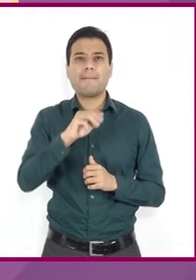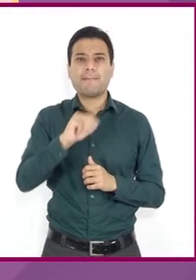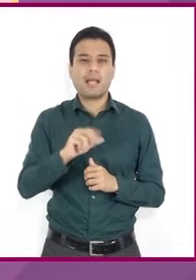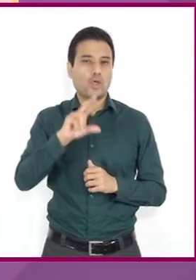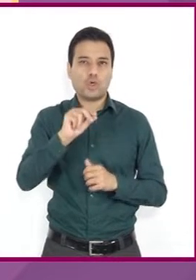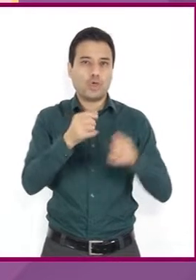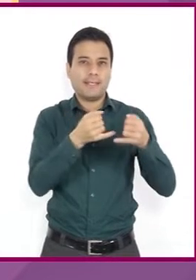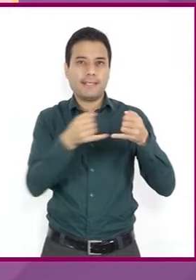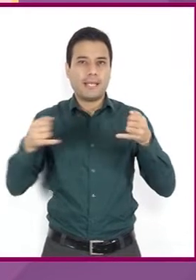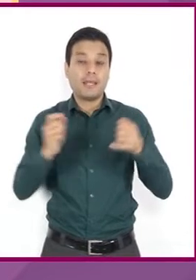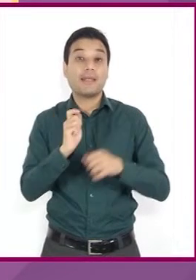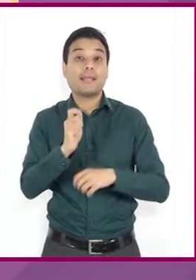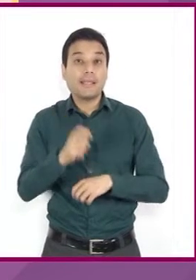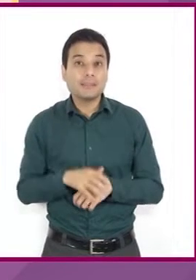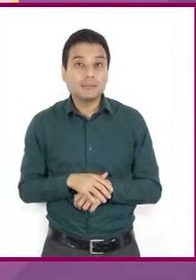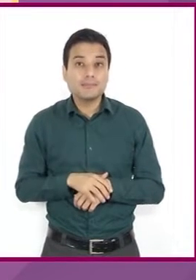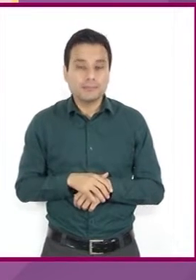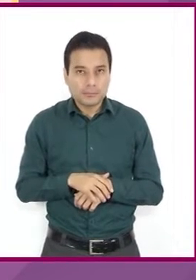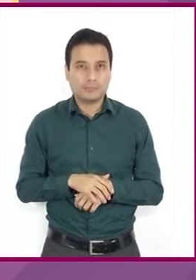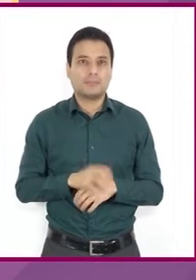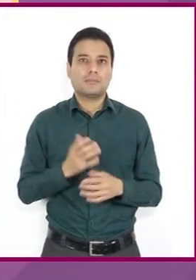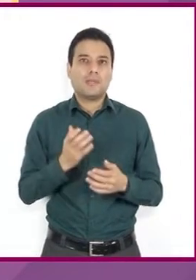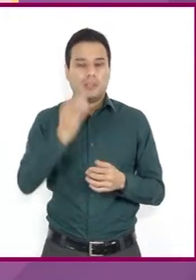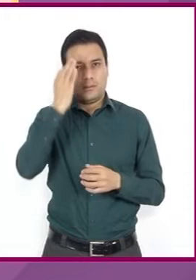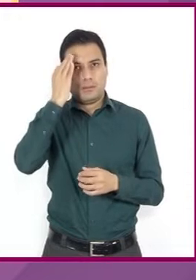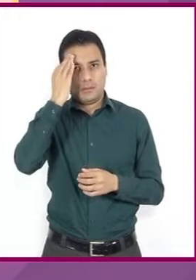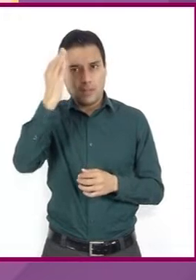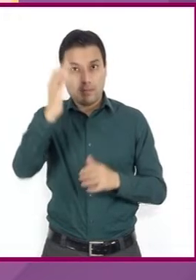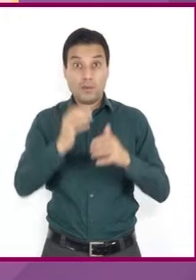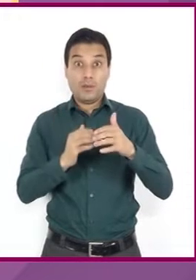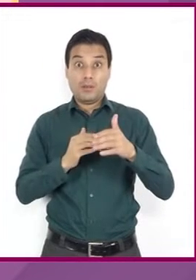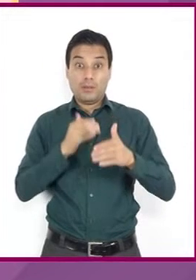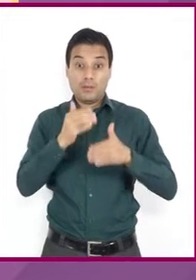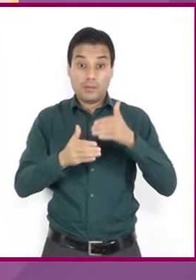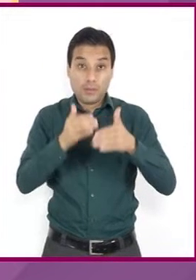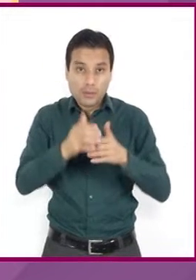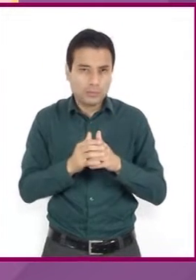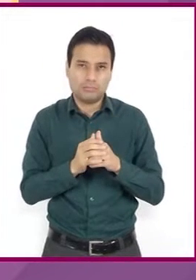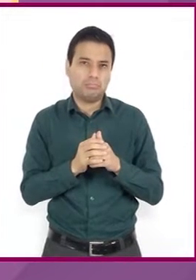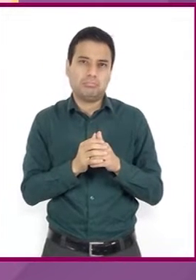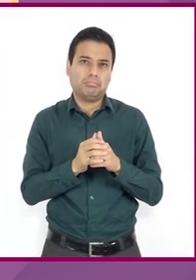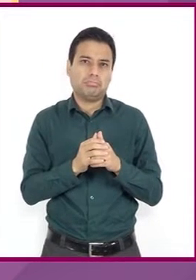en la que se rompe la cadena de causa-efecto entre los sucesos.